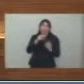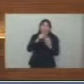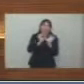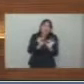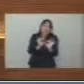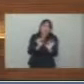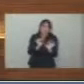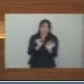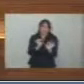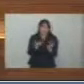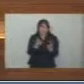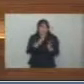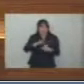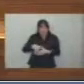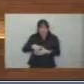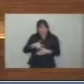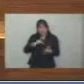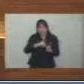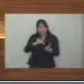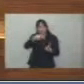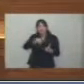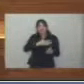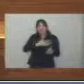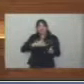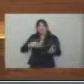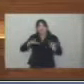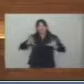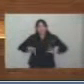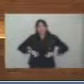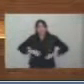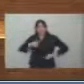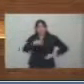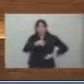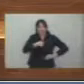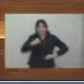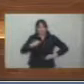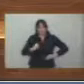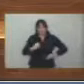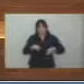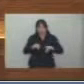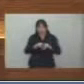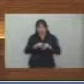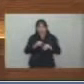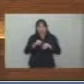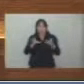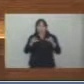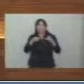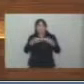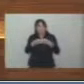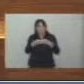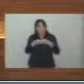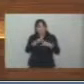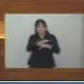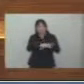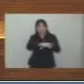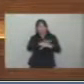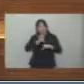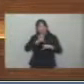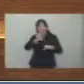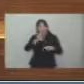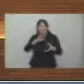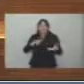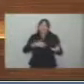Entonces, cuando ustedes quieran asumir el papel que les corresponde como partido que gobierna en este país, a lo mejor, quizá, quién sabe, igual